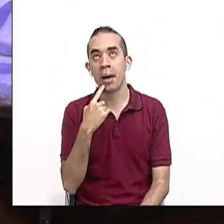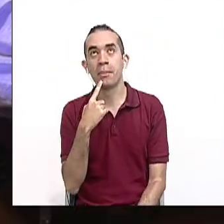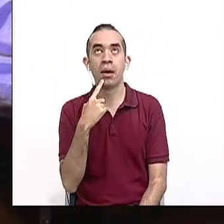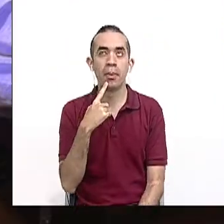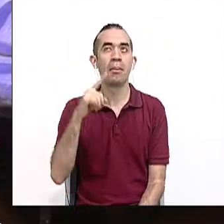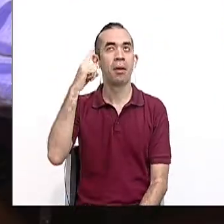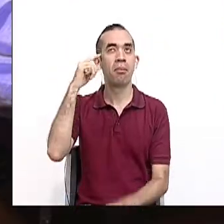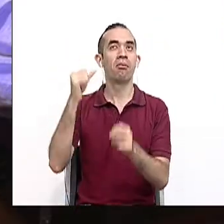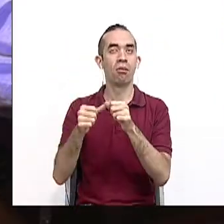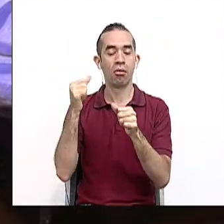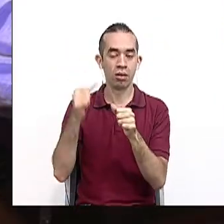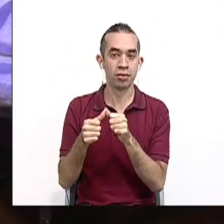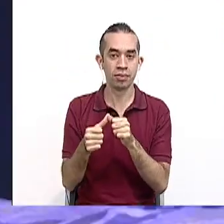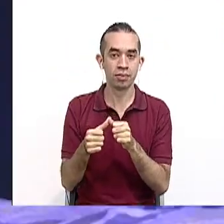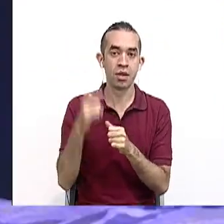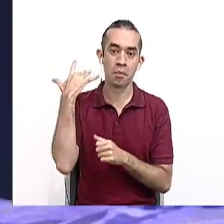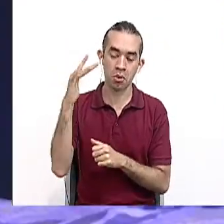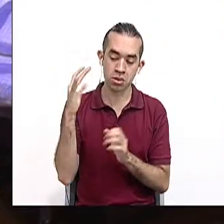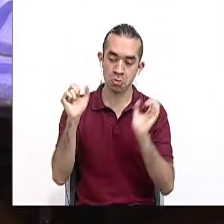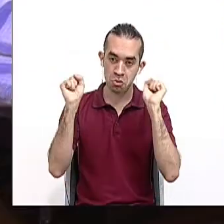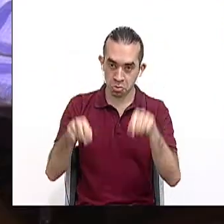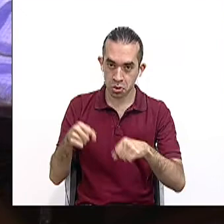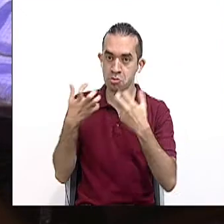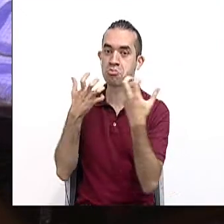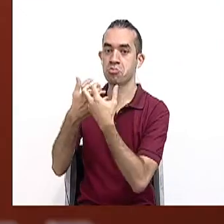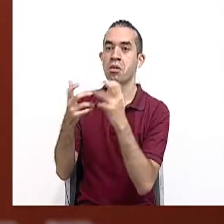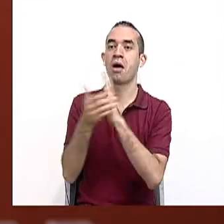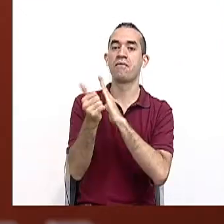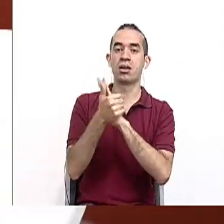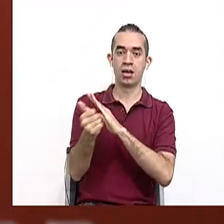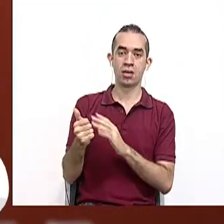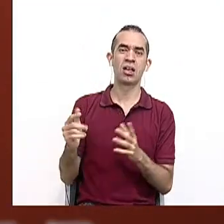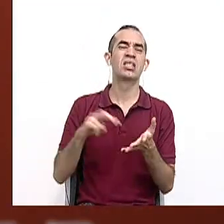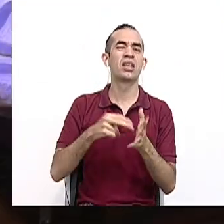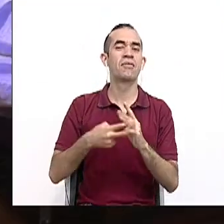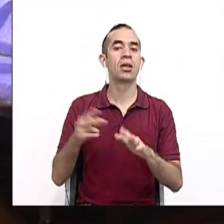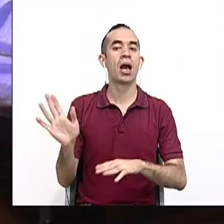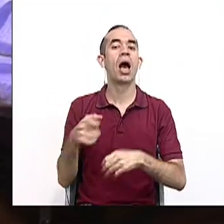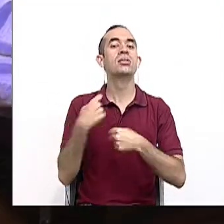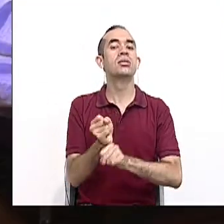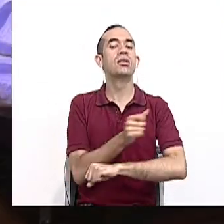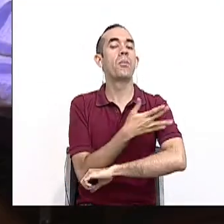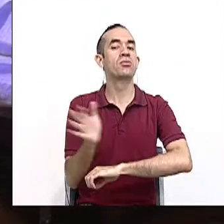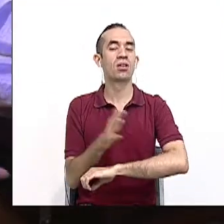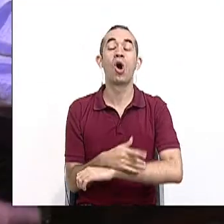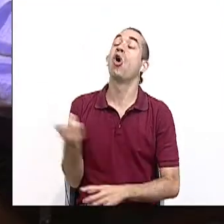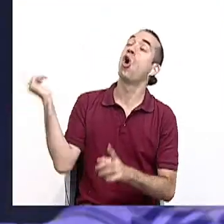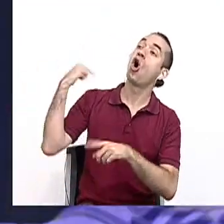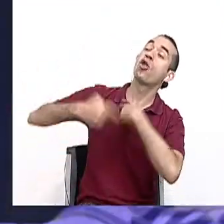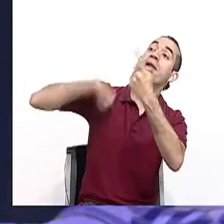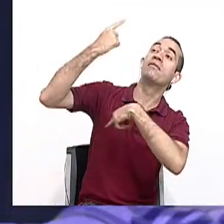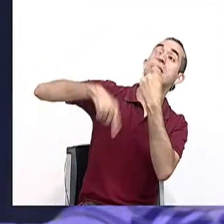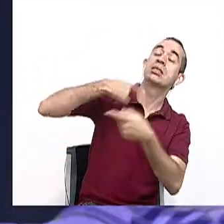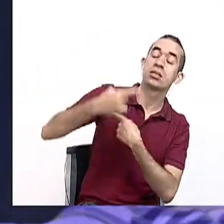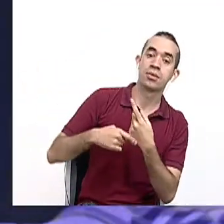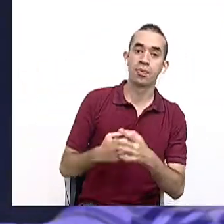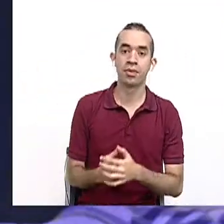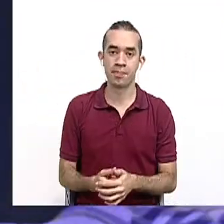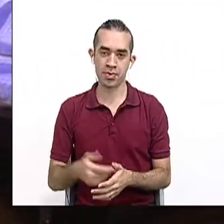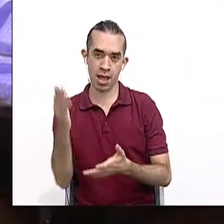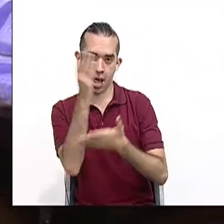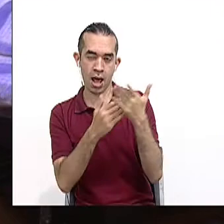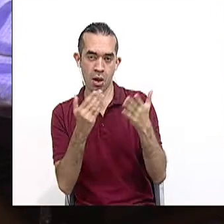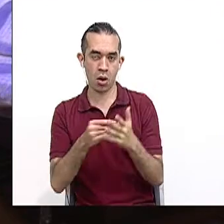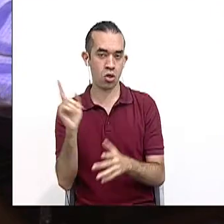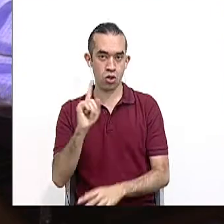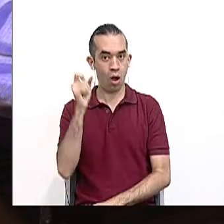música desde lo mejor de mis habilidades. Eso es musicar. Va de nuevo. ¿Sabían que aunque no cantemos o no toquemos algún